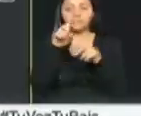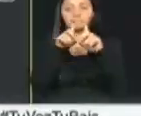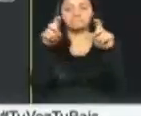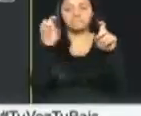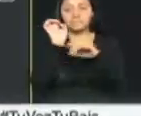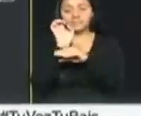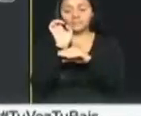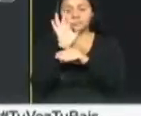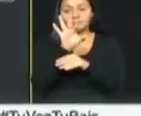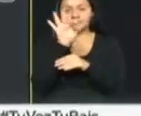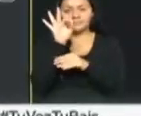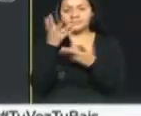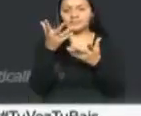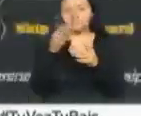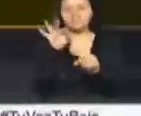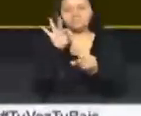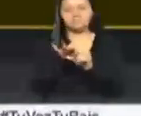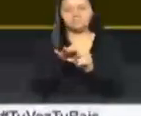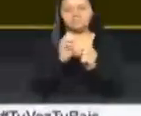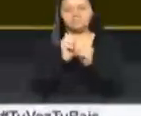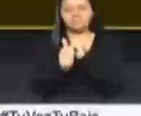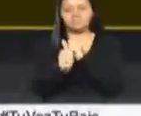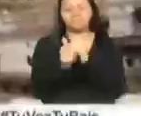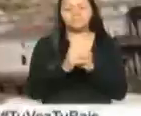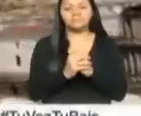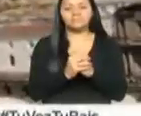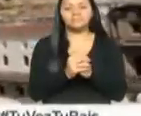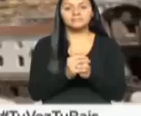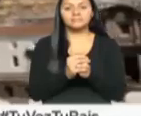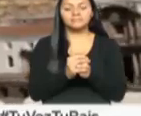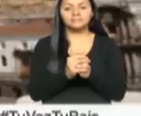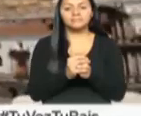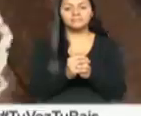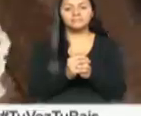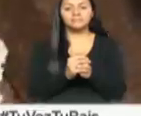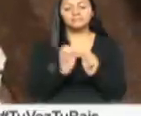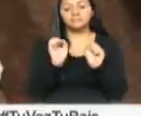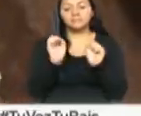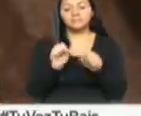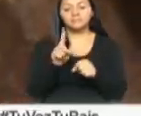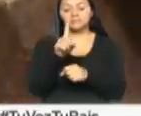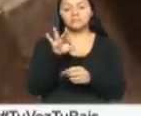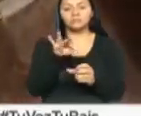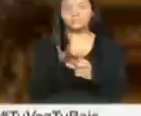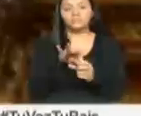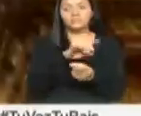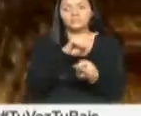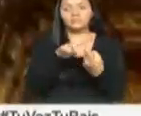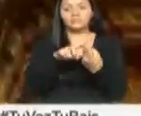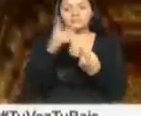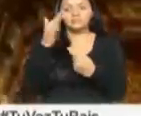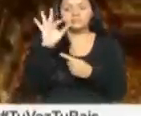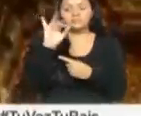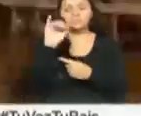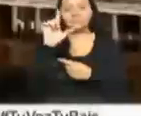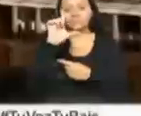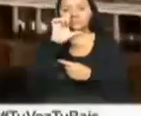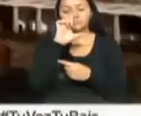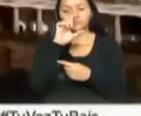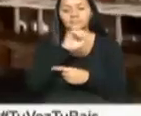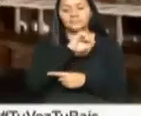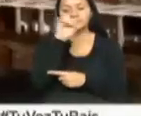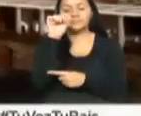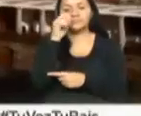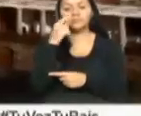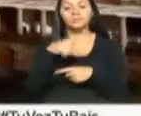ecuatoriana. Y listo, su voto ha sido registrado. Usted podrá realizar su votación hasta el 19 de julio. Los ganadores